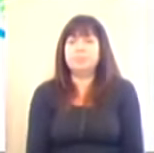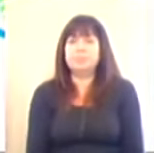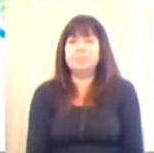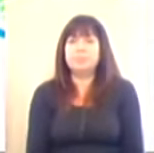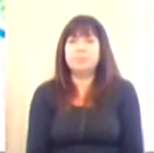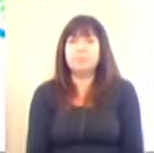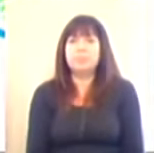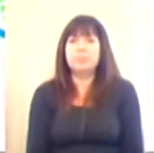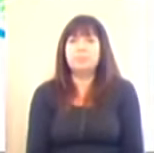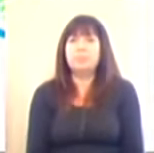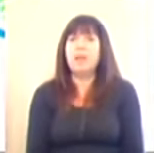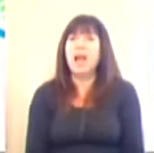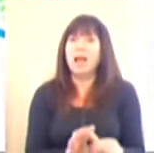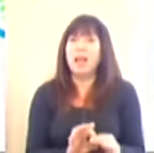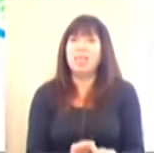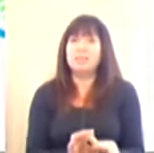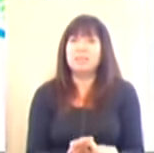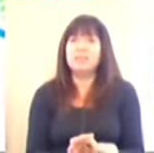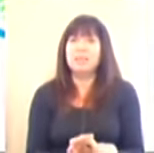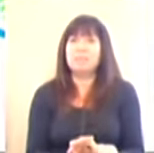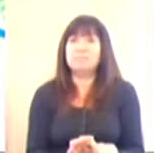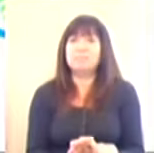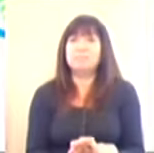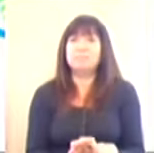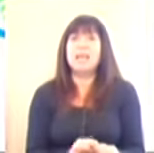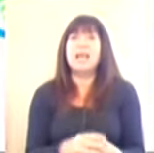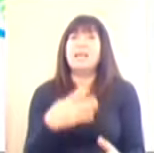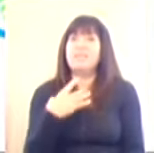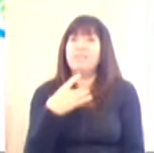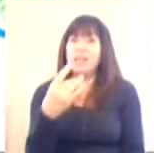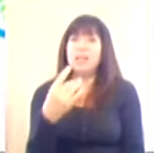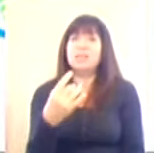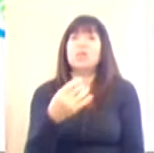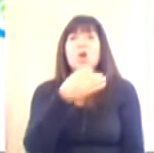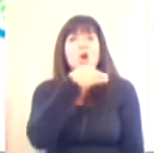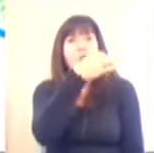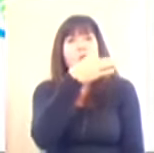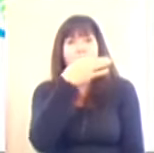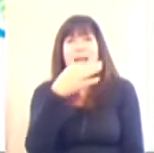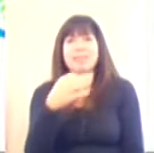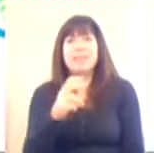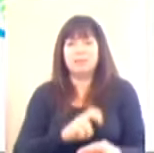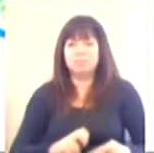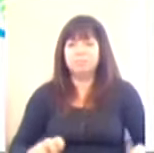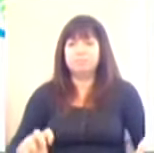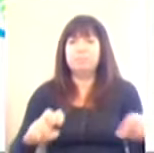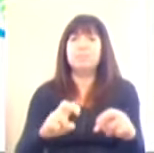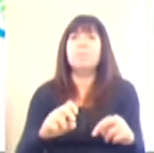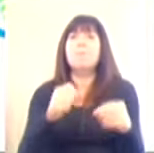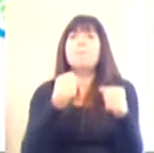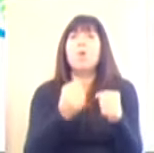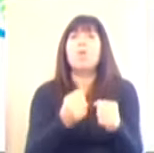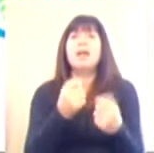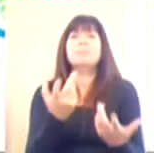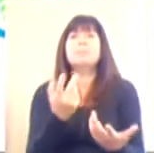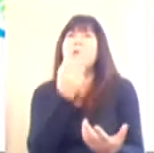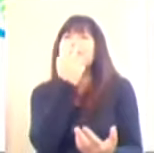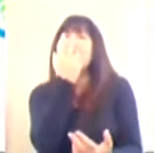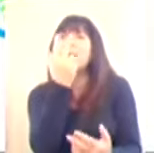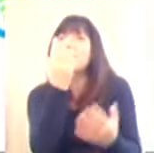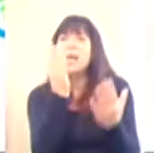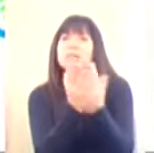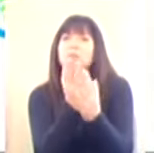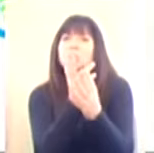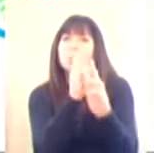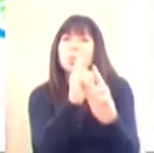lugar, agradecerles infinitamente la invitación a comentar en este panel y también a poder presenciar el estudio.